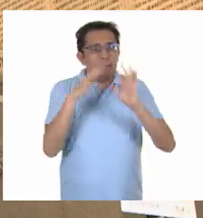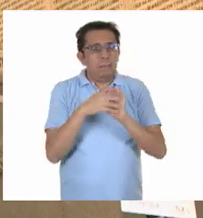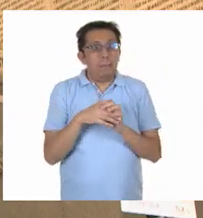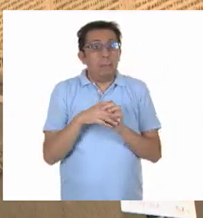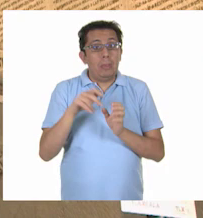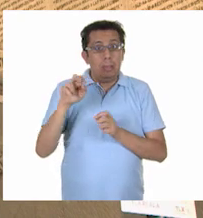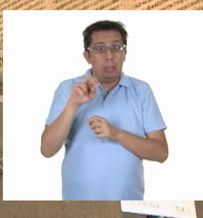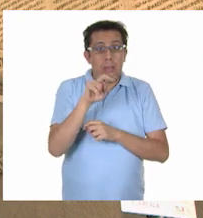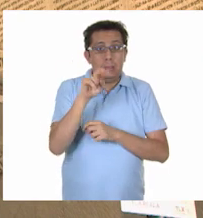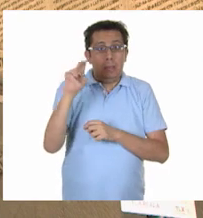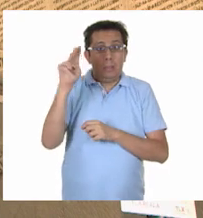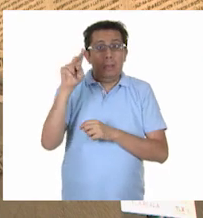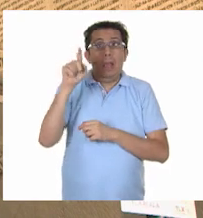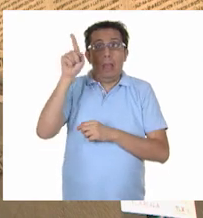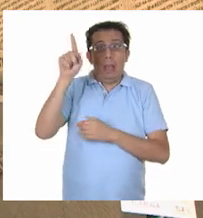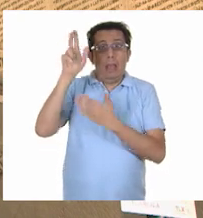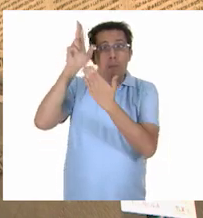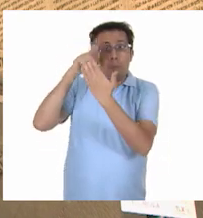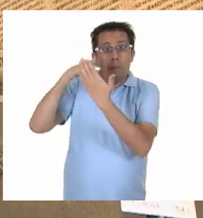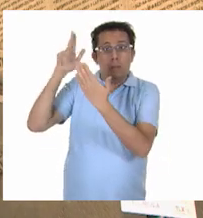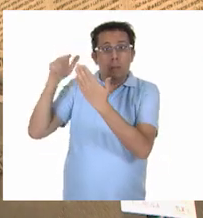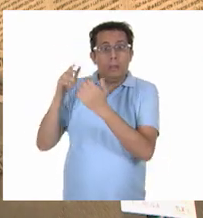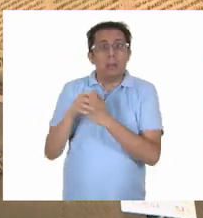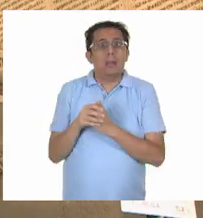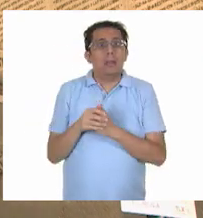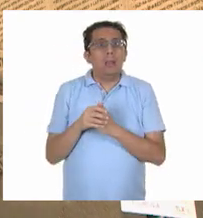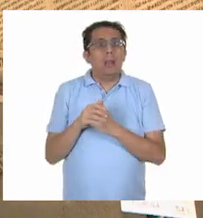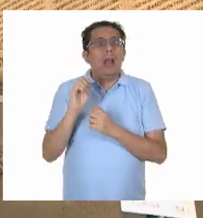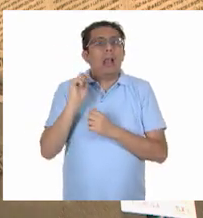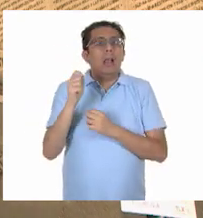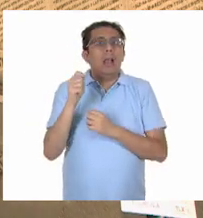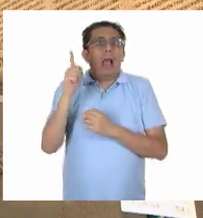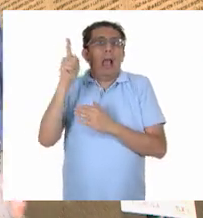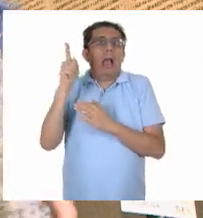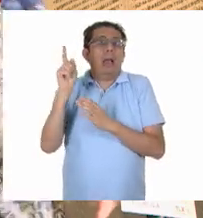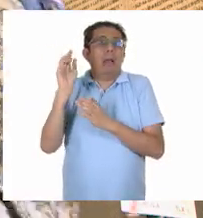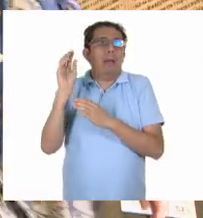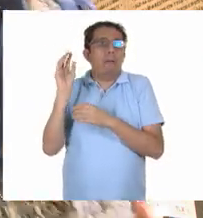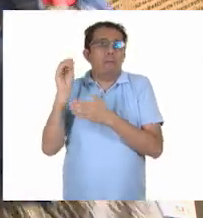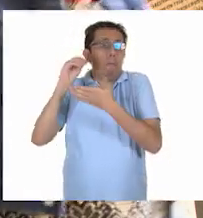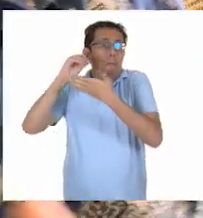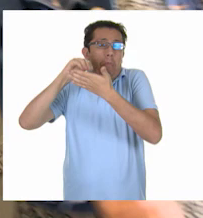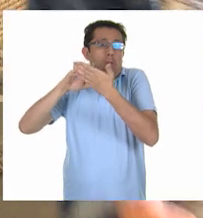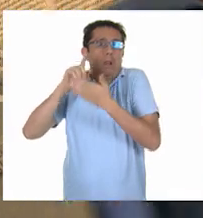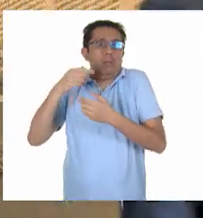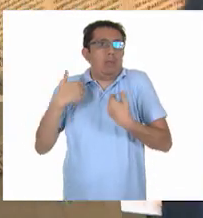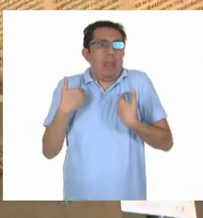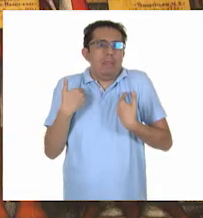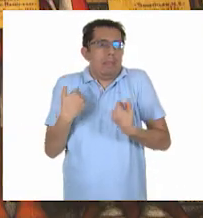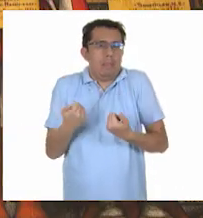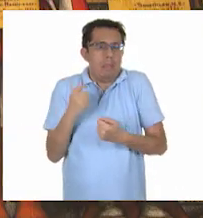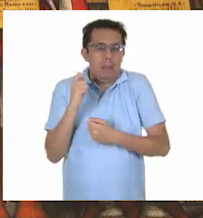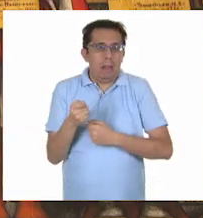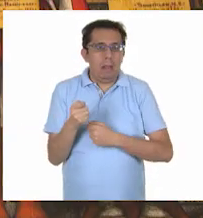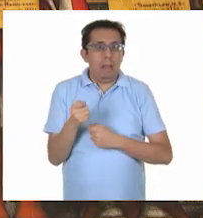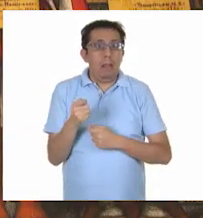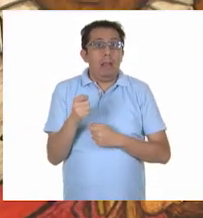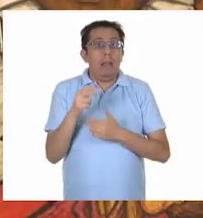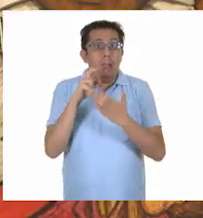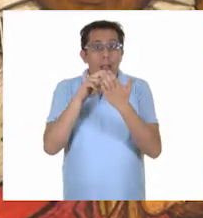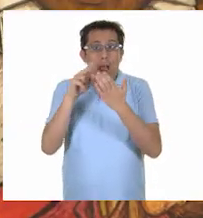y la escalera está pintado como una interpretación, porque ya en la escalera hay